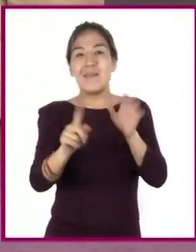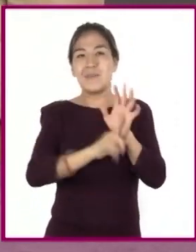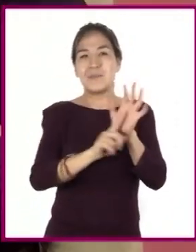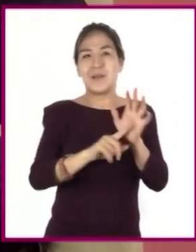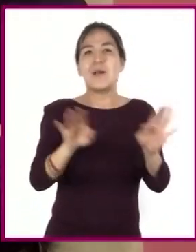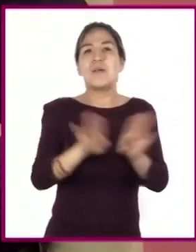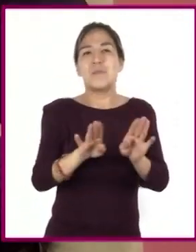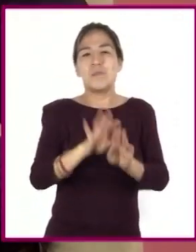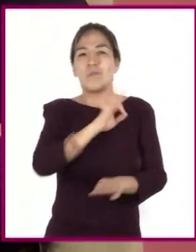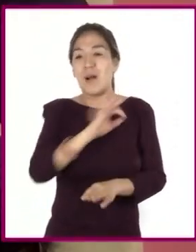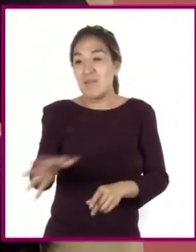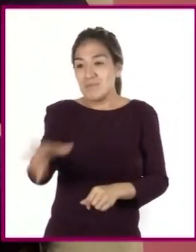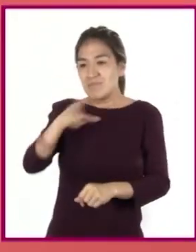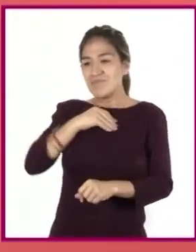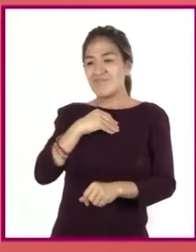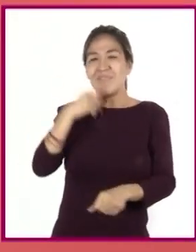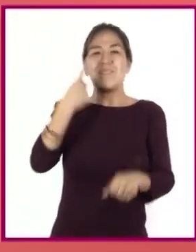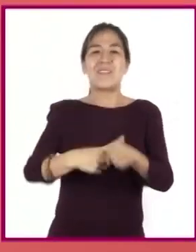llegar a ser más grave.